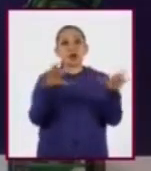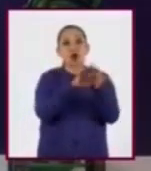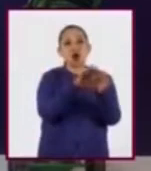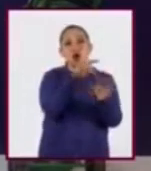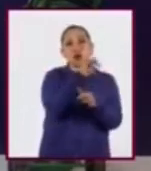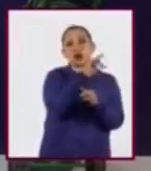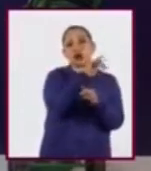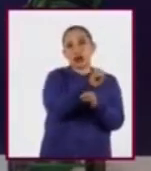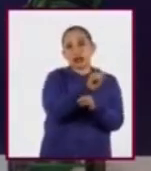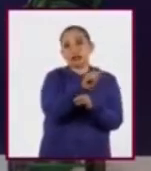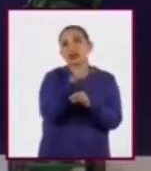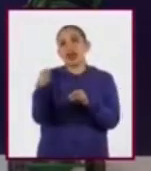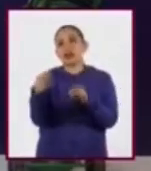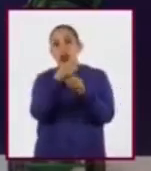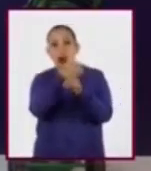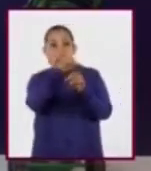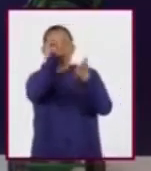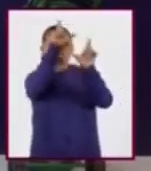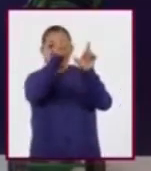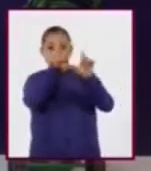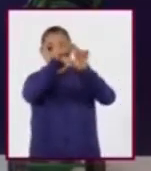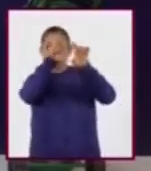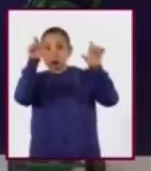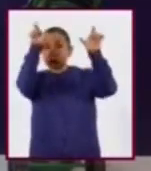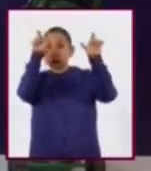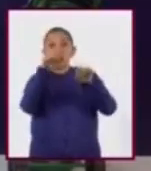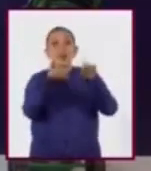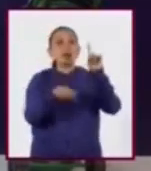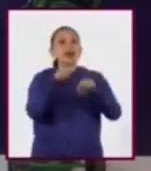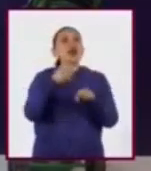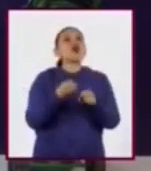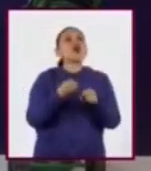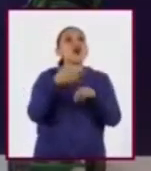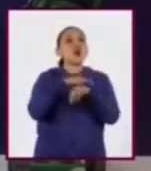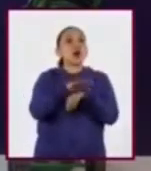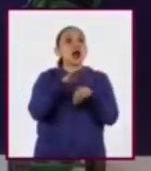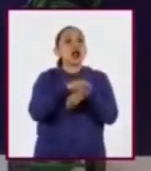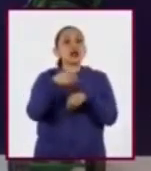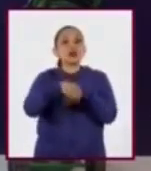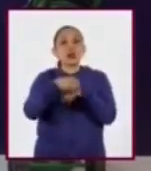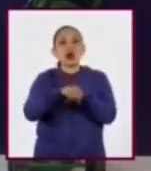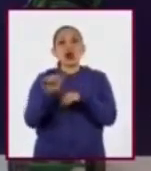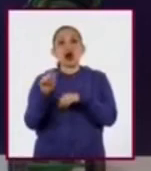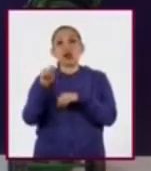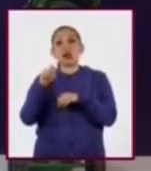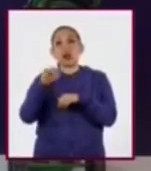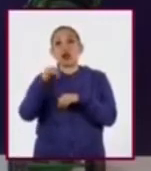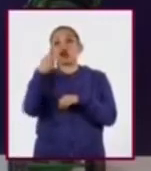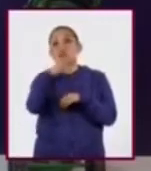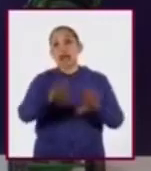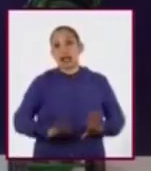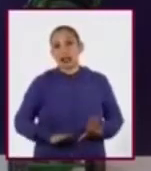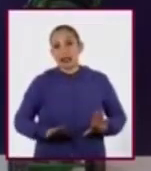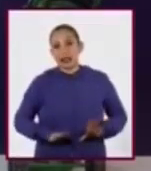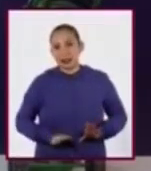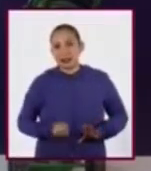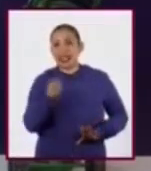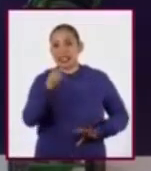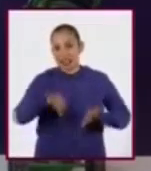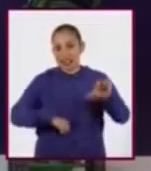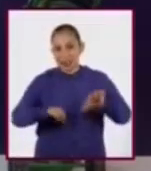Los elementos se ordenan en la tabla periódica con base a su número atómico y sus propiedades. Por medio de las